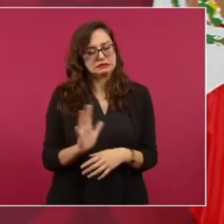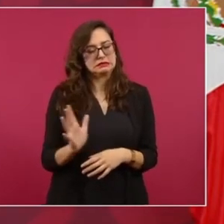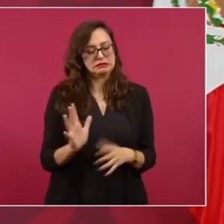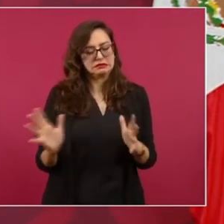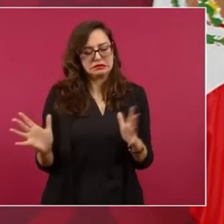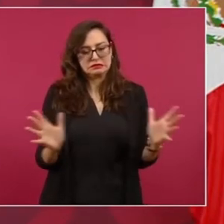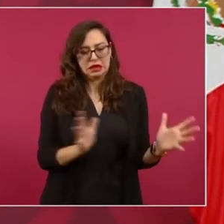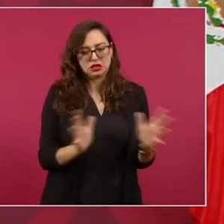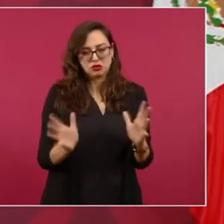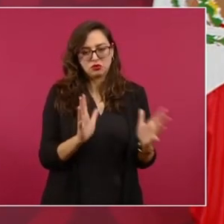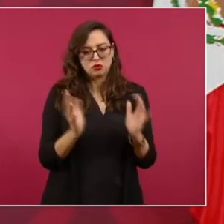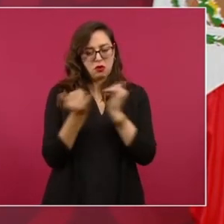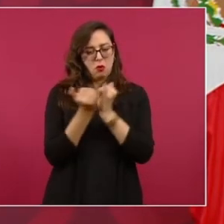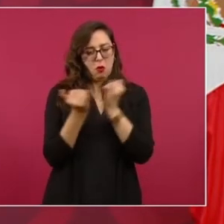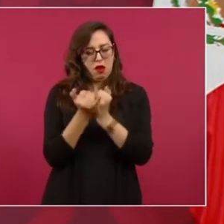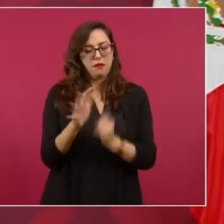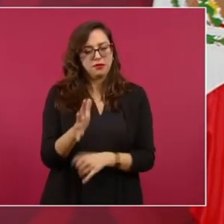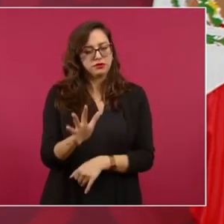y